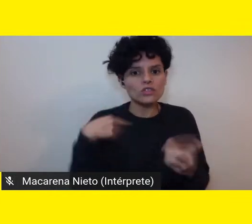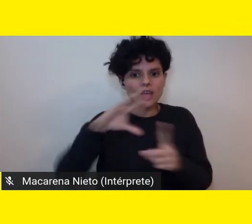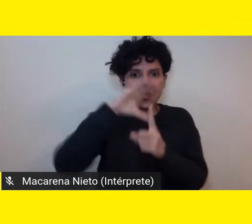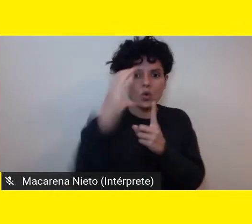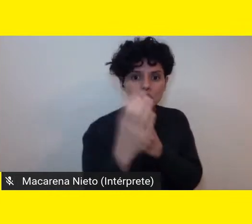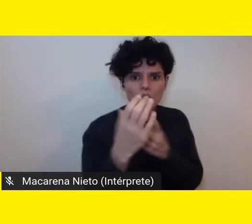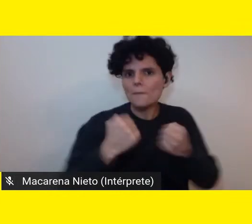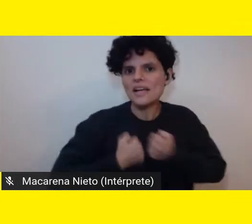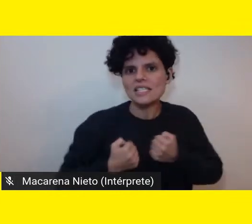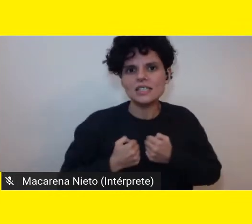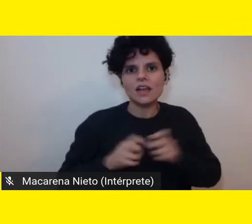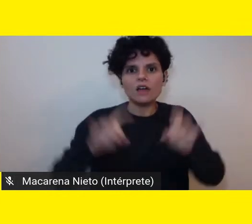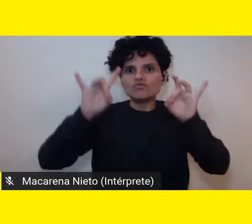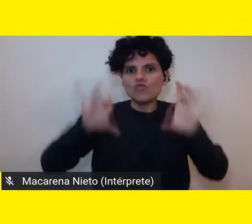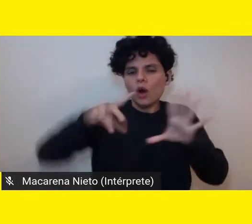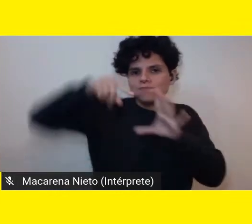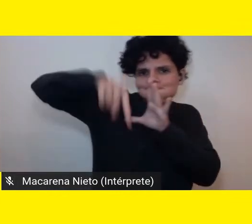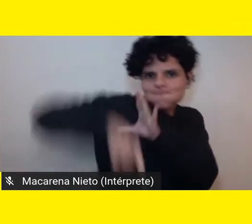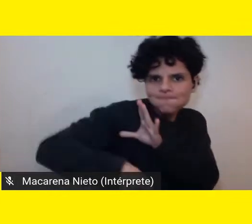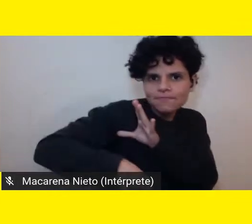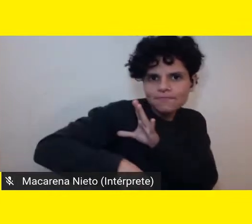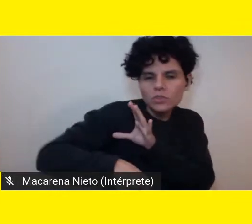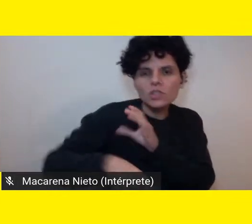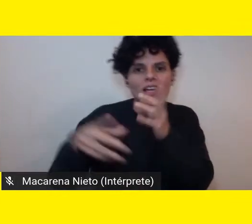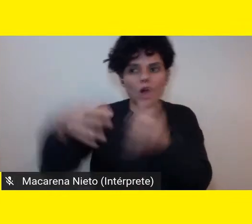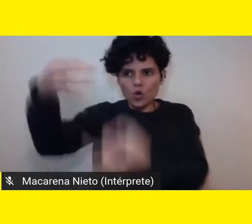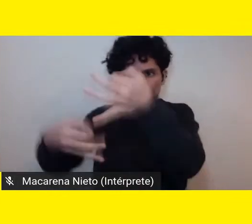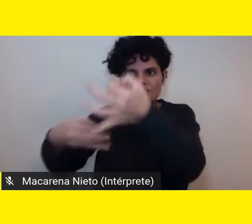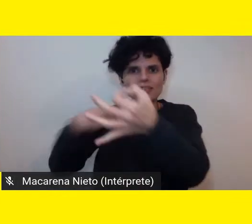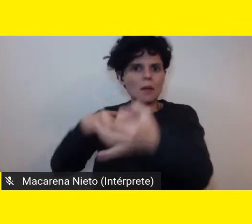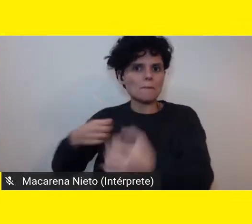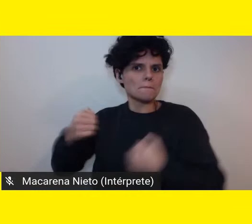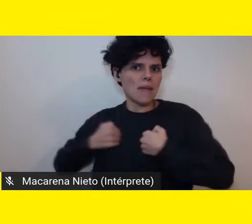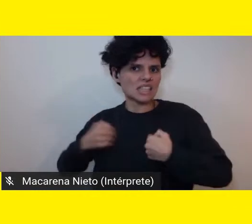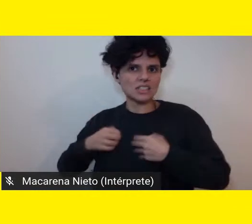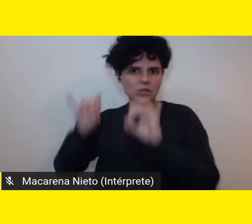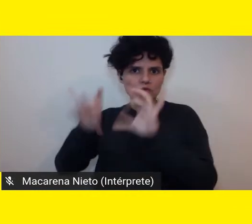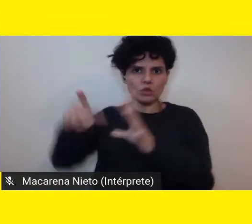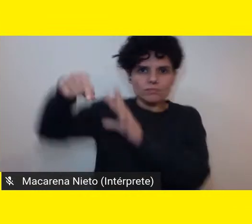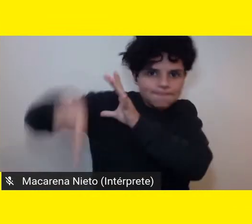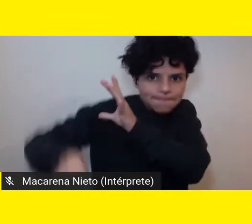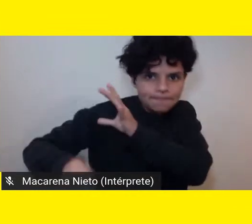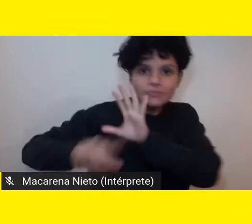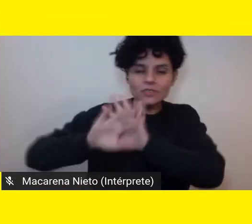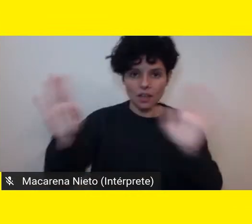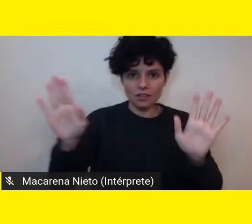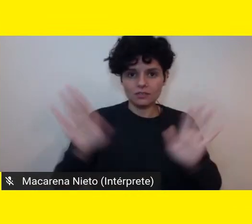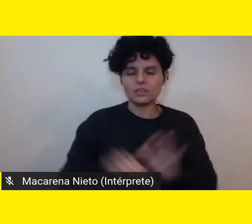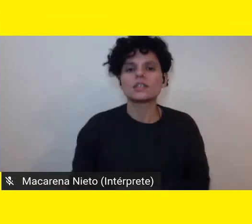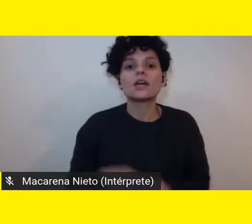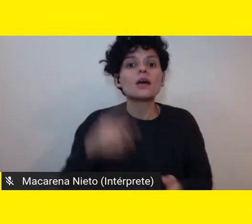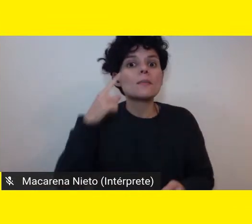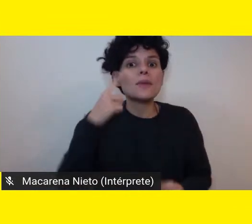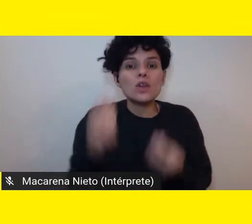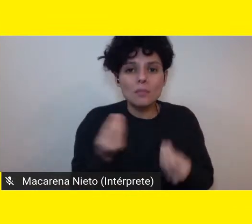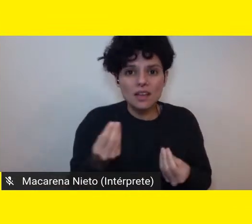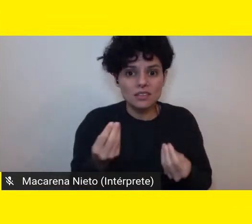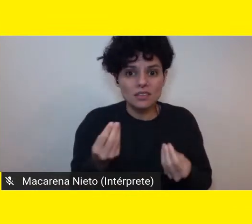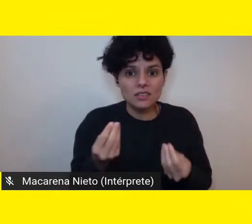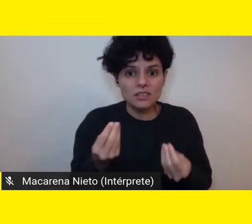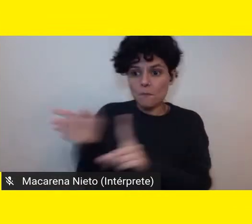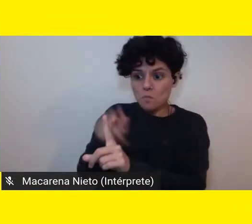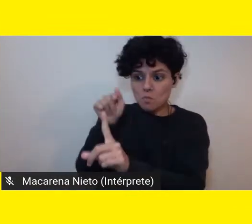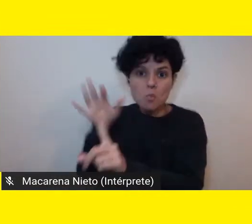afecta, y la justicia no es ajena a esa cultura. Pero también otro aspecto es la invisibilización de la represión sufrida por las víctimas